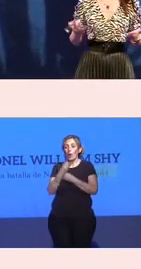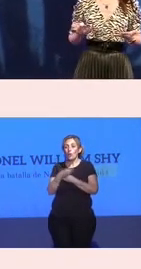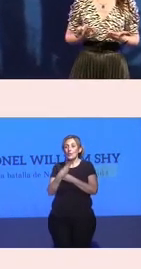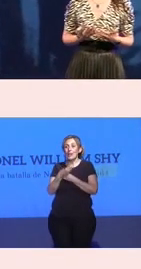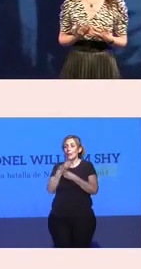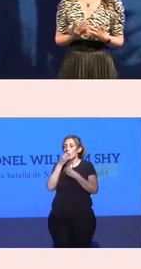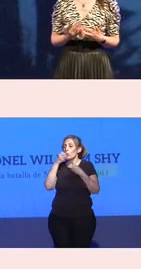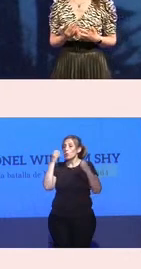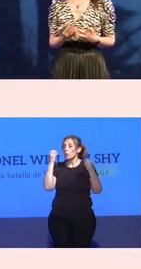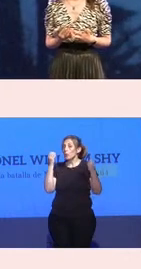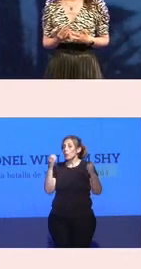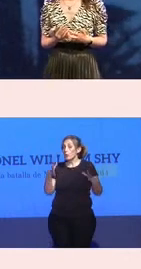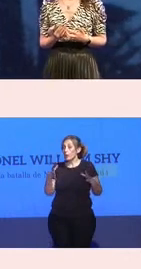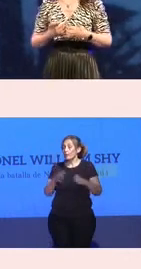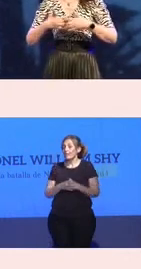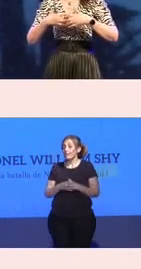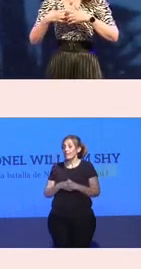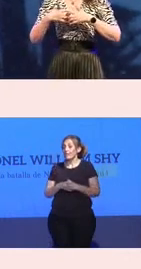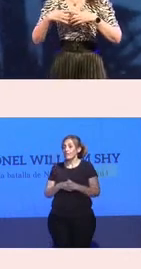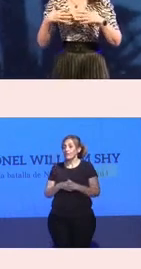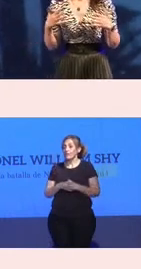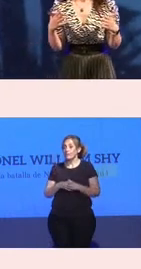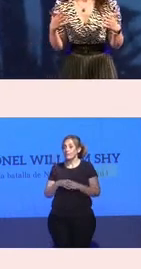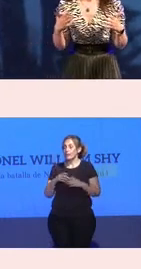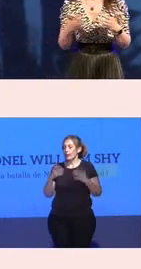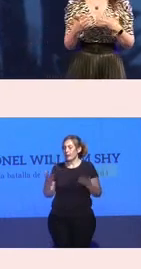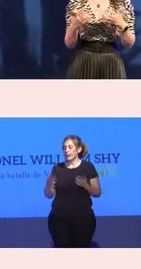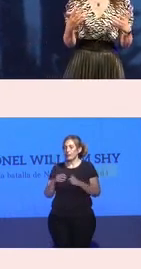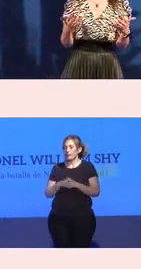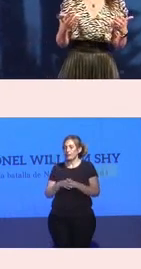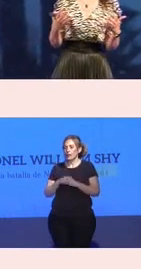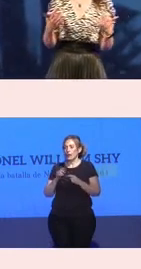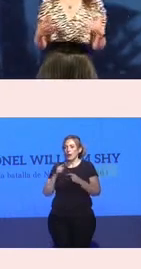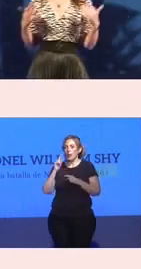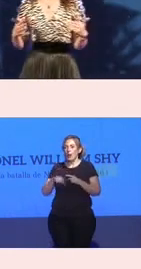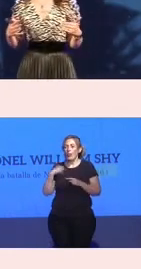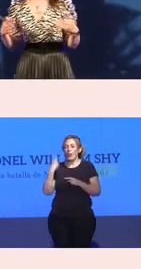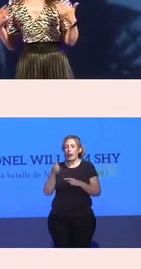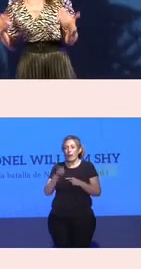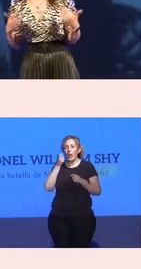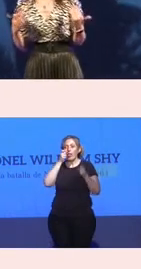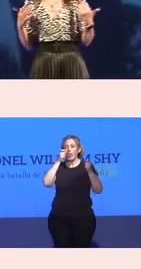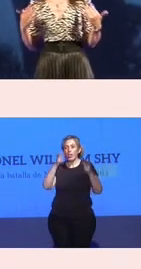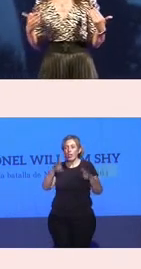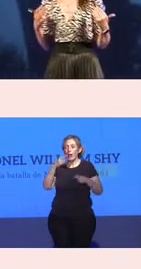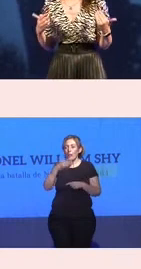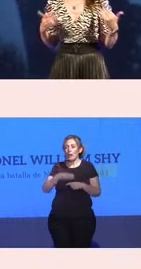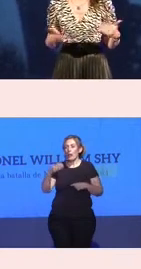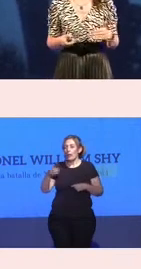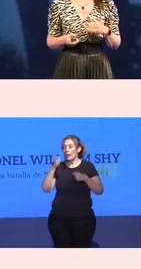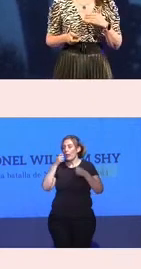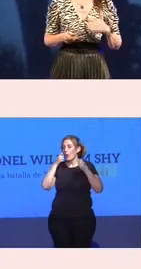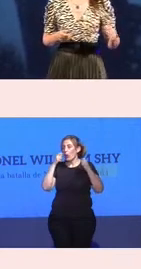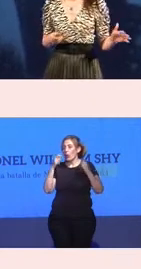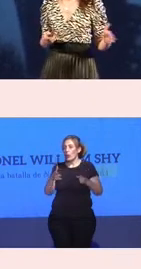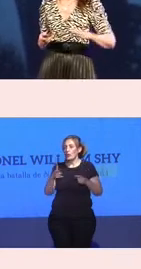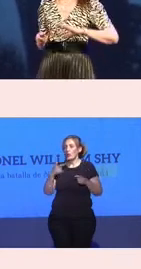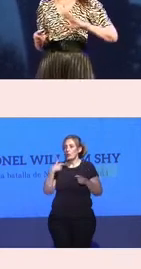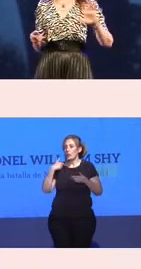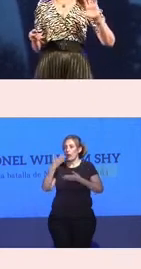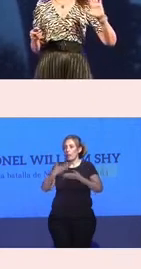todavía mucho mejor porque lo aisló Pero eso lo supieron después después de que Bill bas hubiera estado saliendo en los